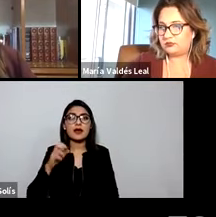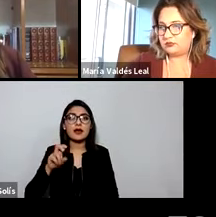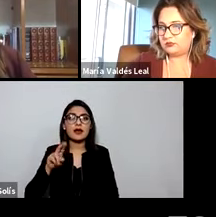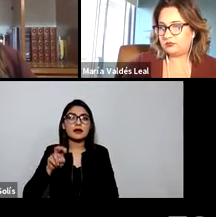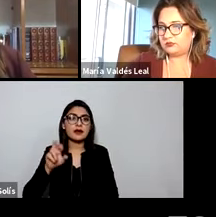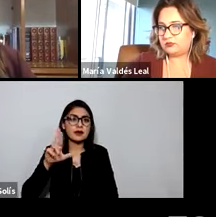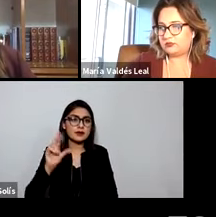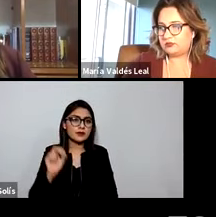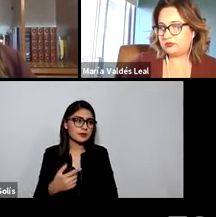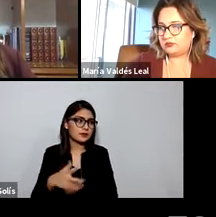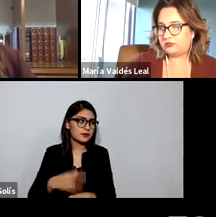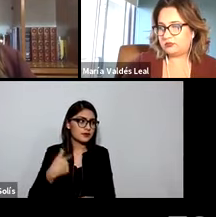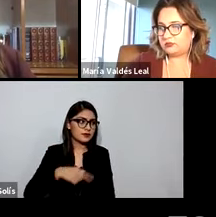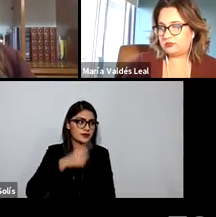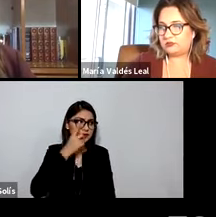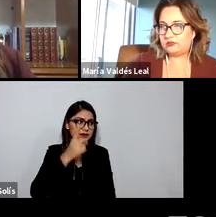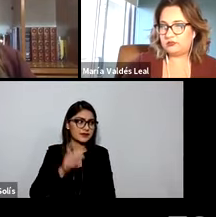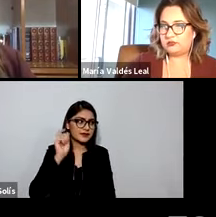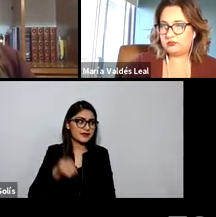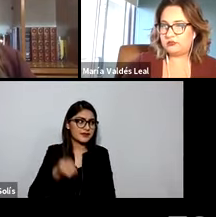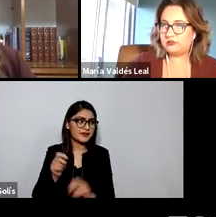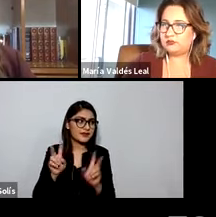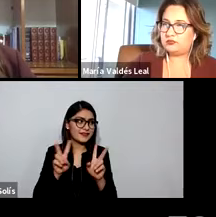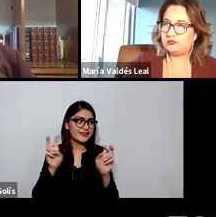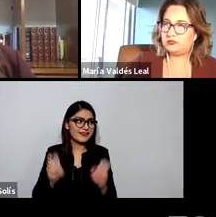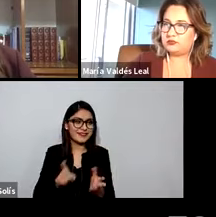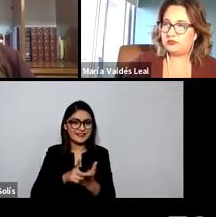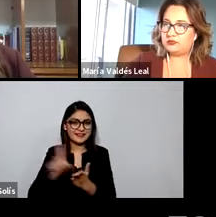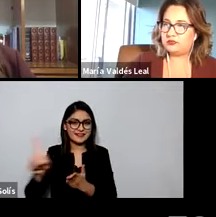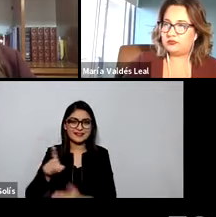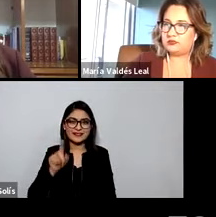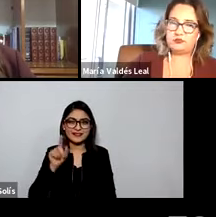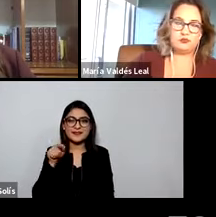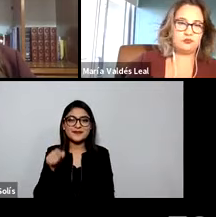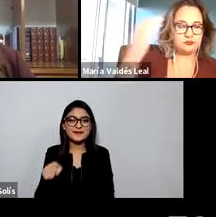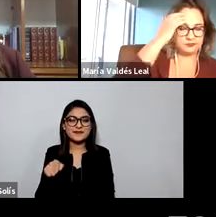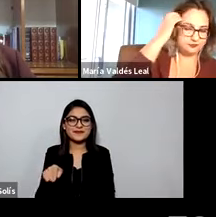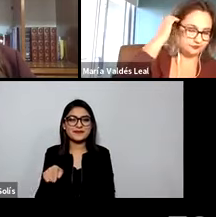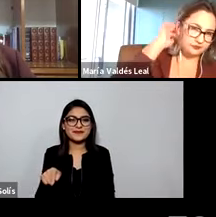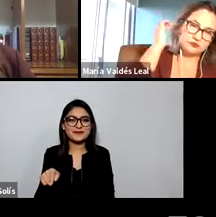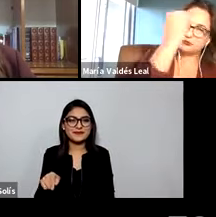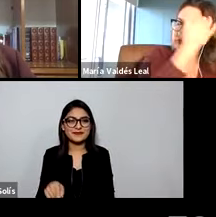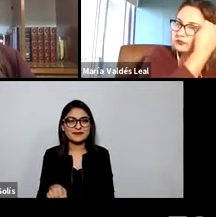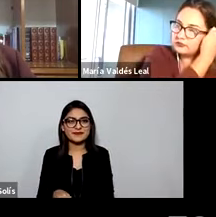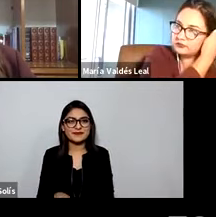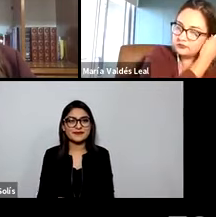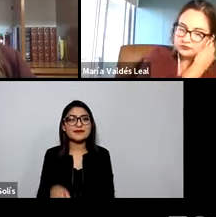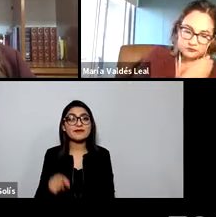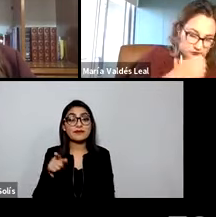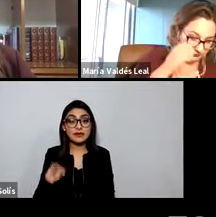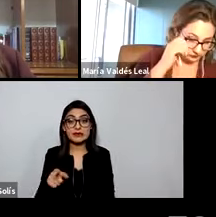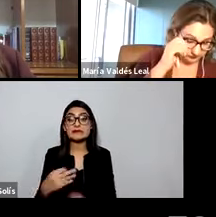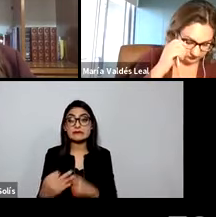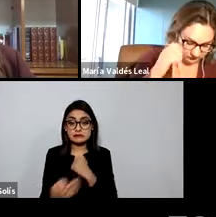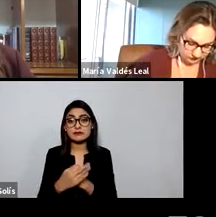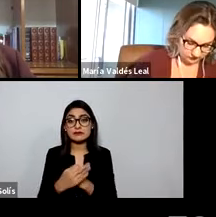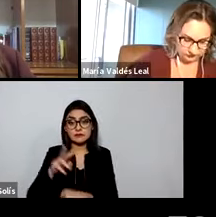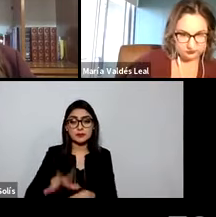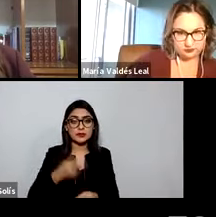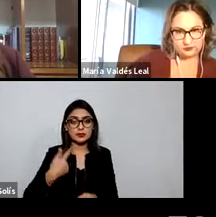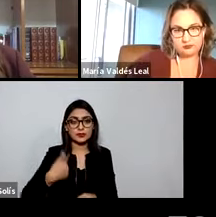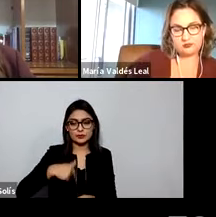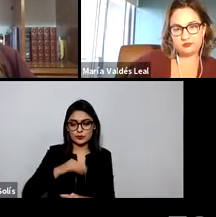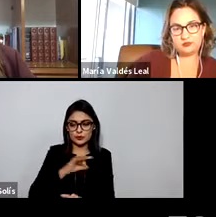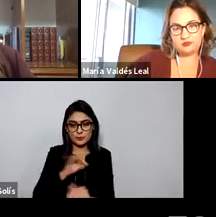impacta en todos los ámbitos del derecho. Entonces, ¿sirven? Me parece que sí, ¿no? Por un lado nos acercan a la